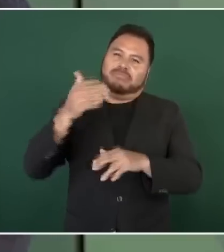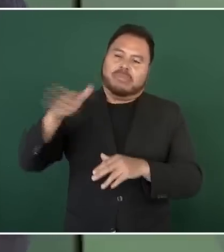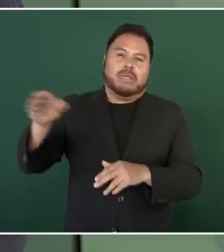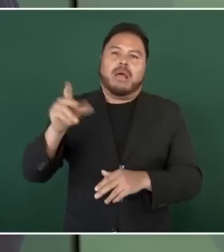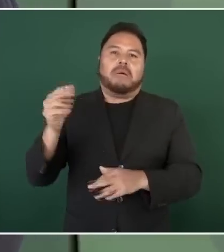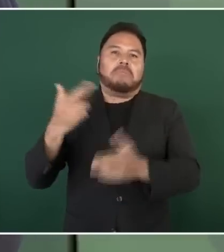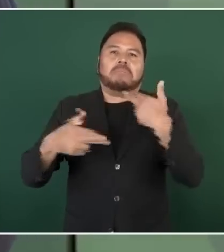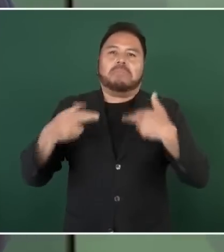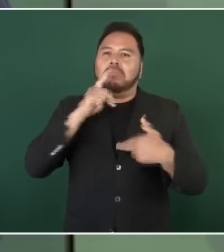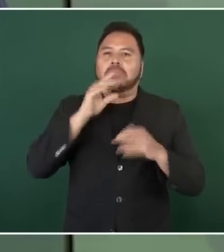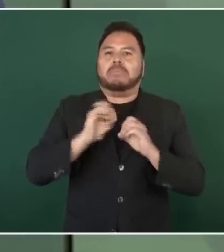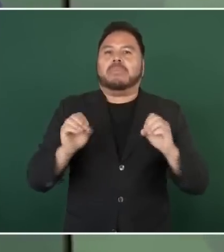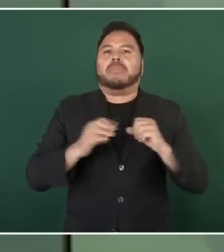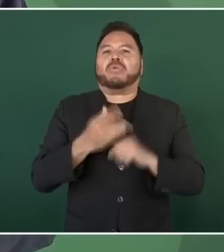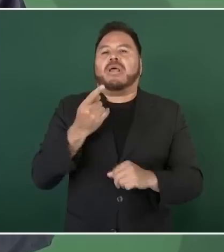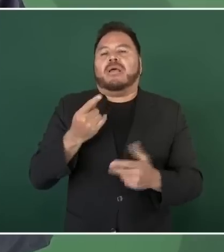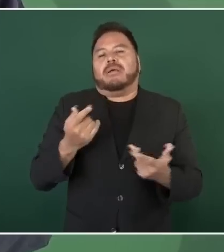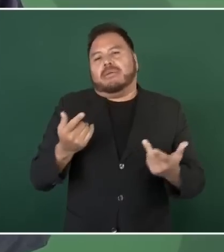porque fallece